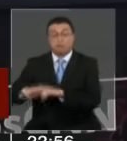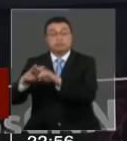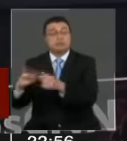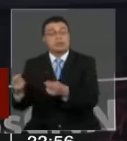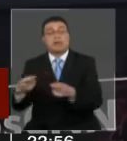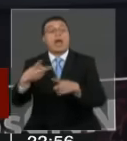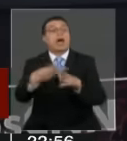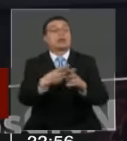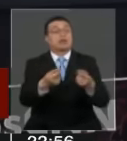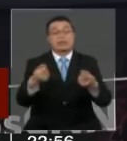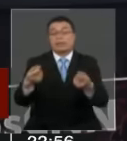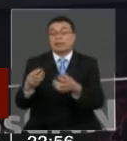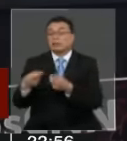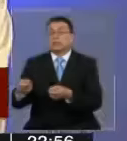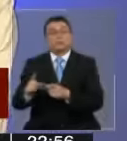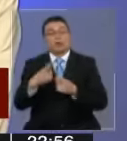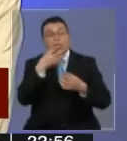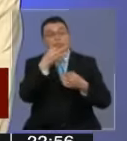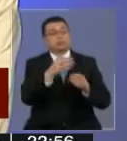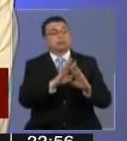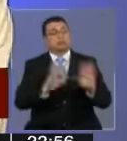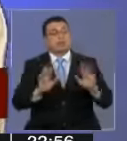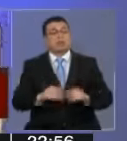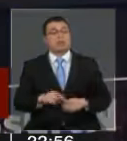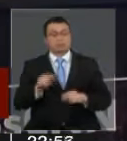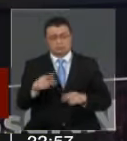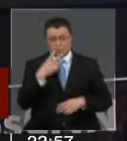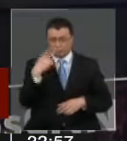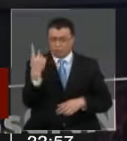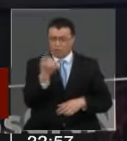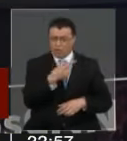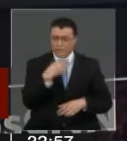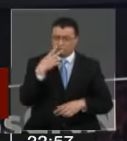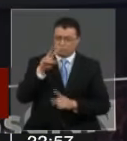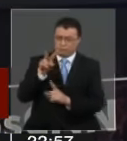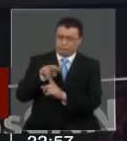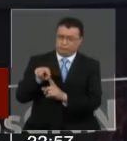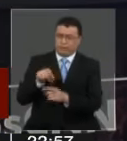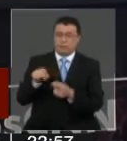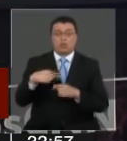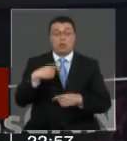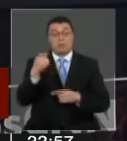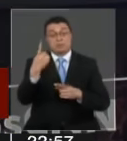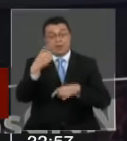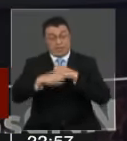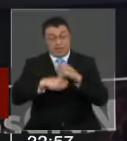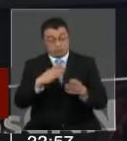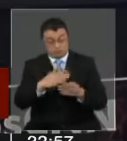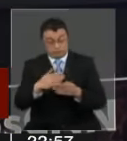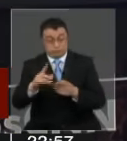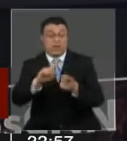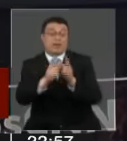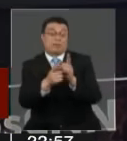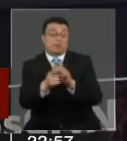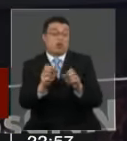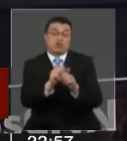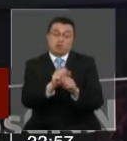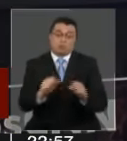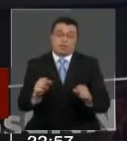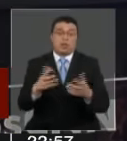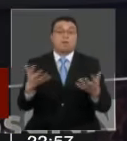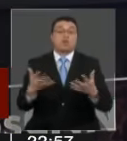arrienda? ¿Saben qué? Cuando uno analiza todo eso, en los primeros años se dijo no podemos cambiar estos privilegios porque